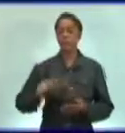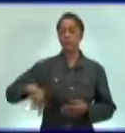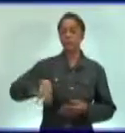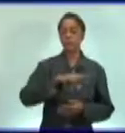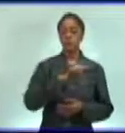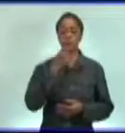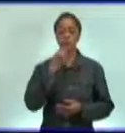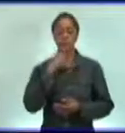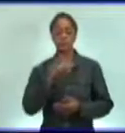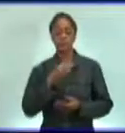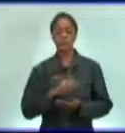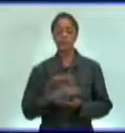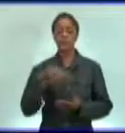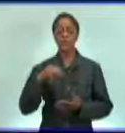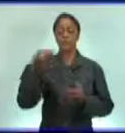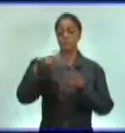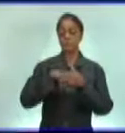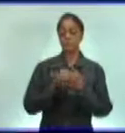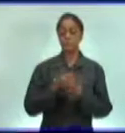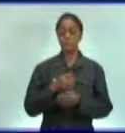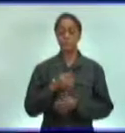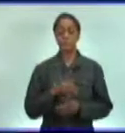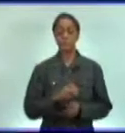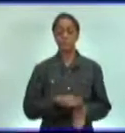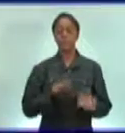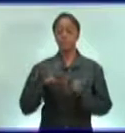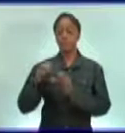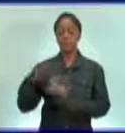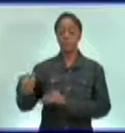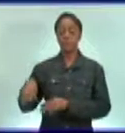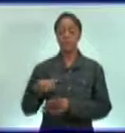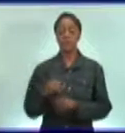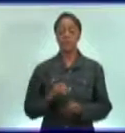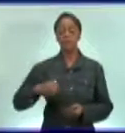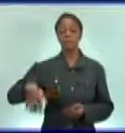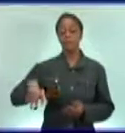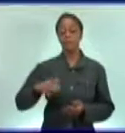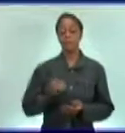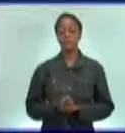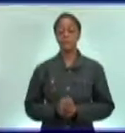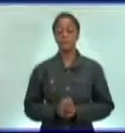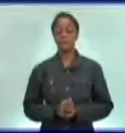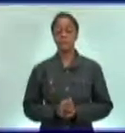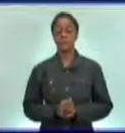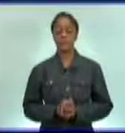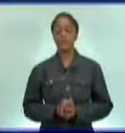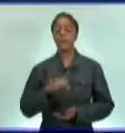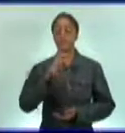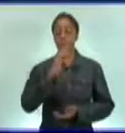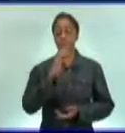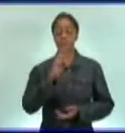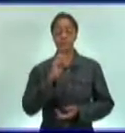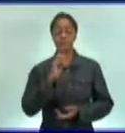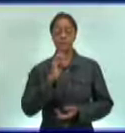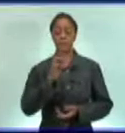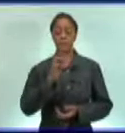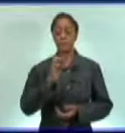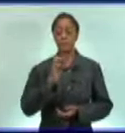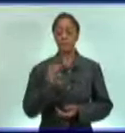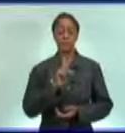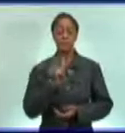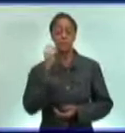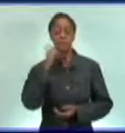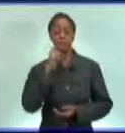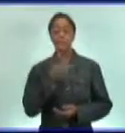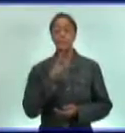sustancias alimenticias al citoplasma y al exterior las de desecho; y el citoplasma, que no es más que una